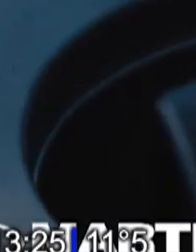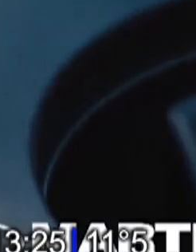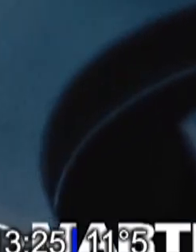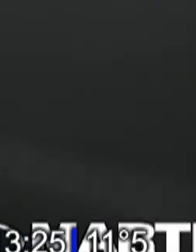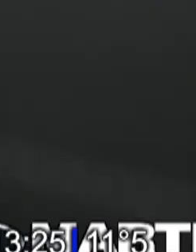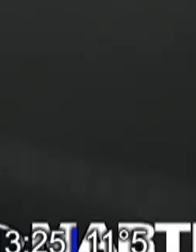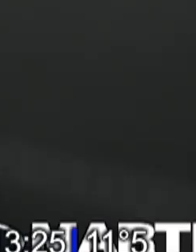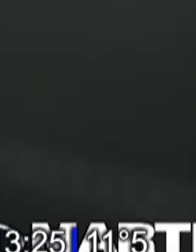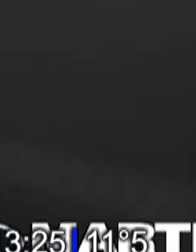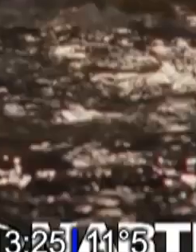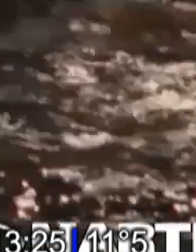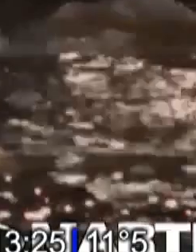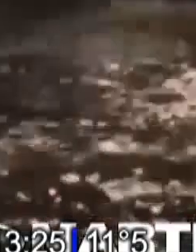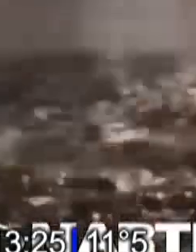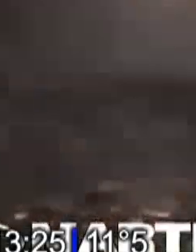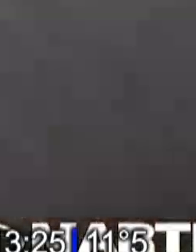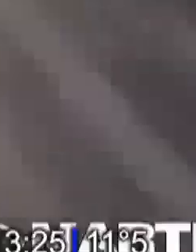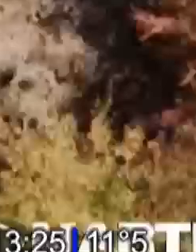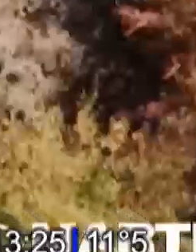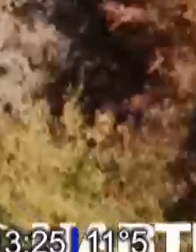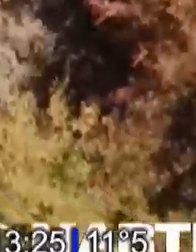Con tecnología nunca vista en el segmento.